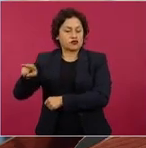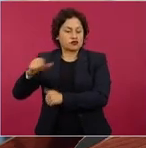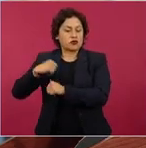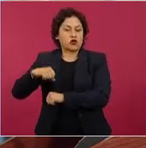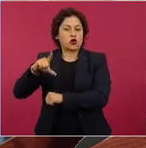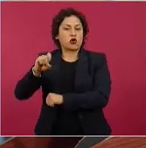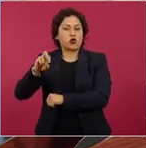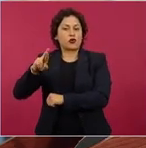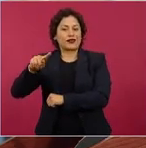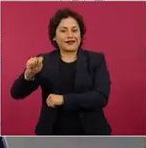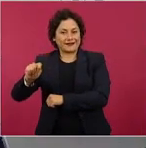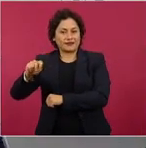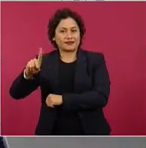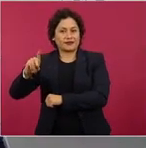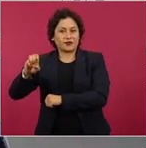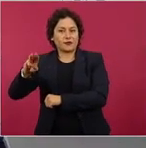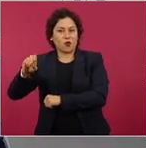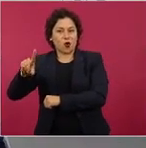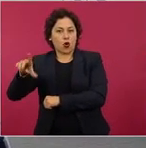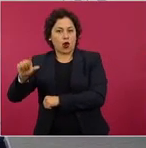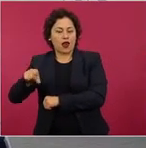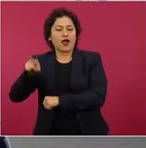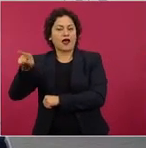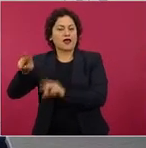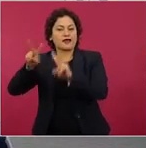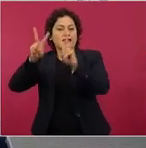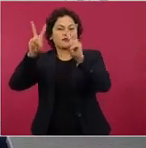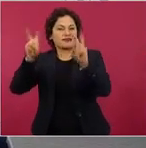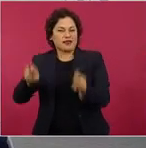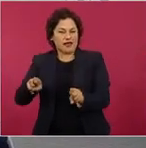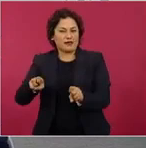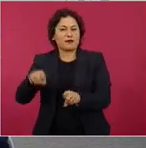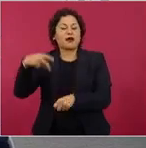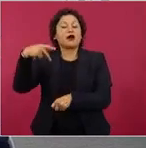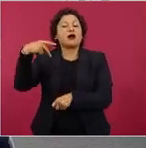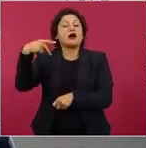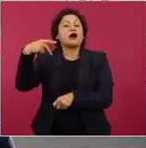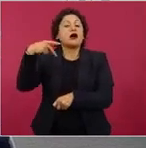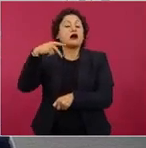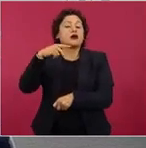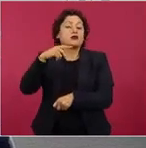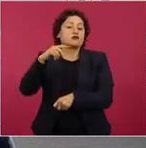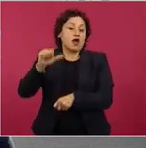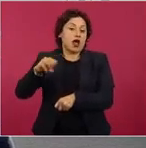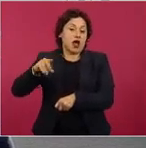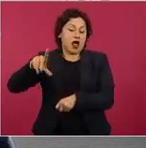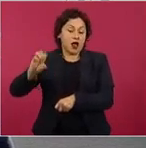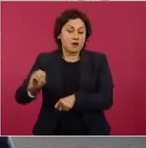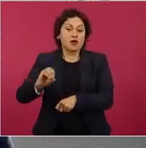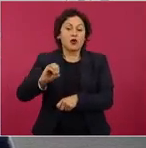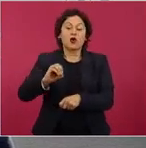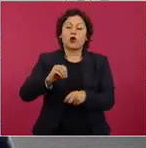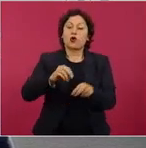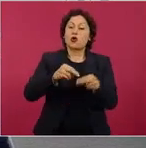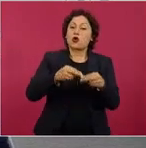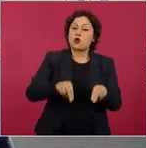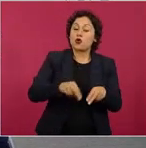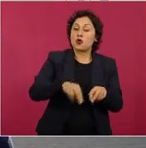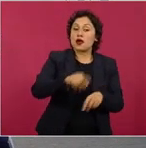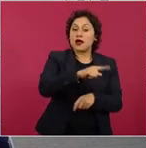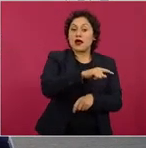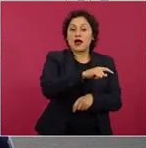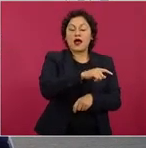del hijo y la nuera de López Obrador en Houston. No está probado hoy la existencia de